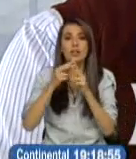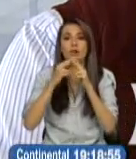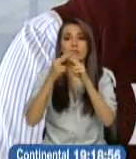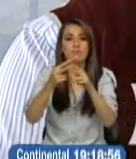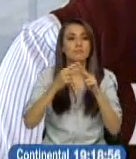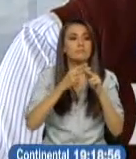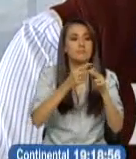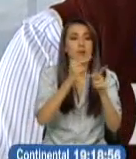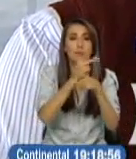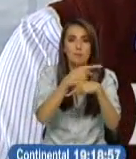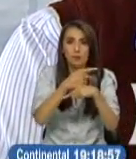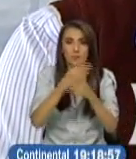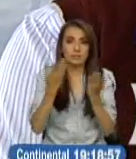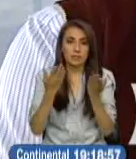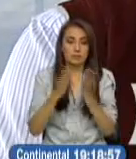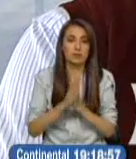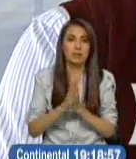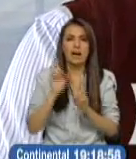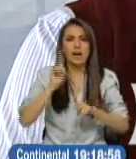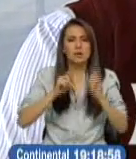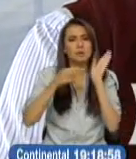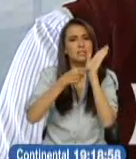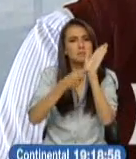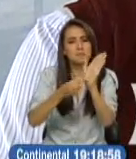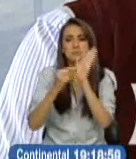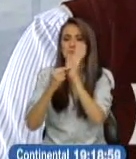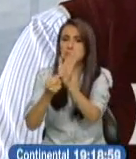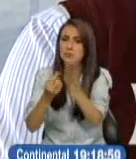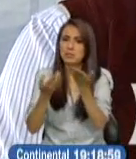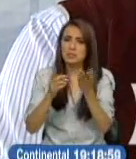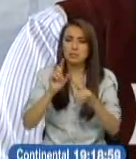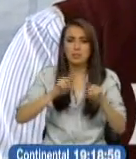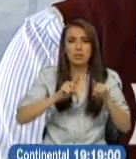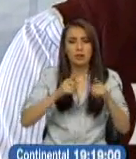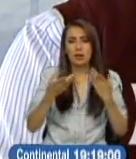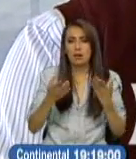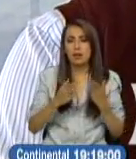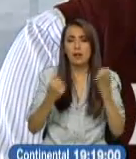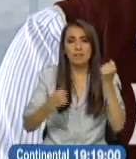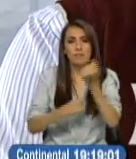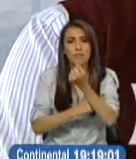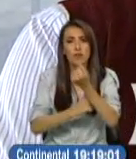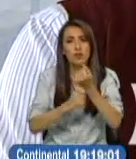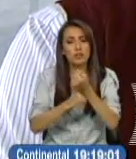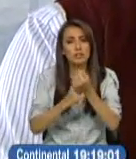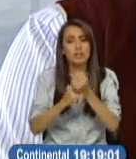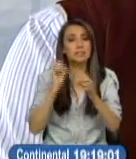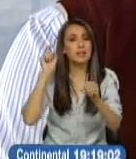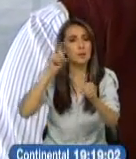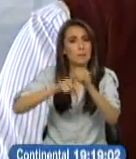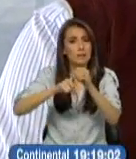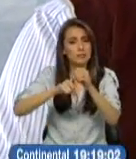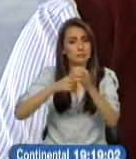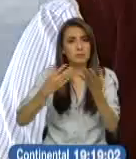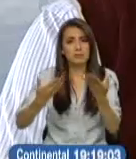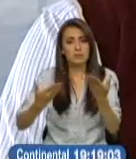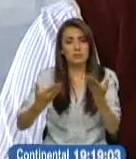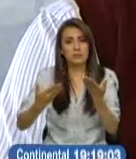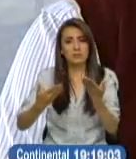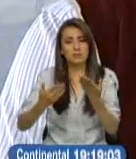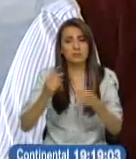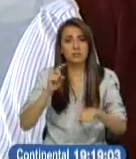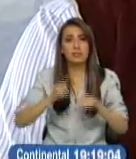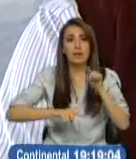Son señales que muestran esta predisposición de fortalecer la participación de